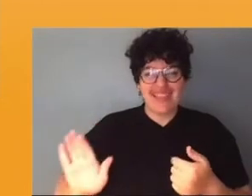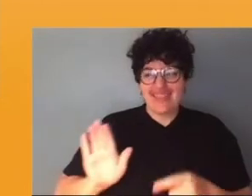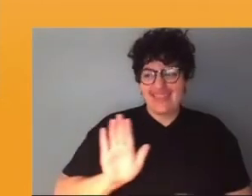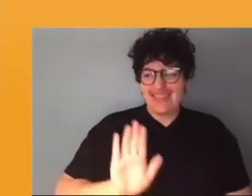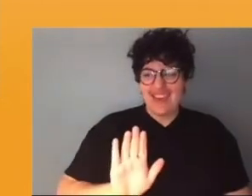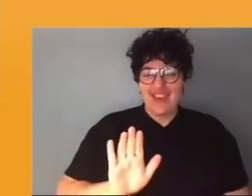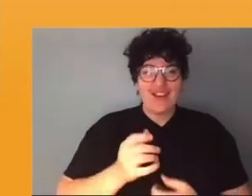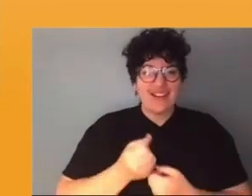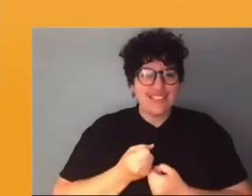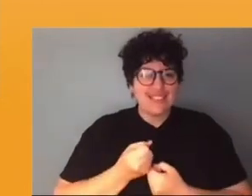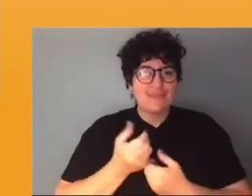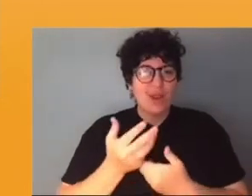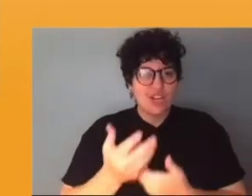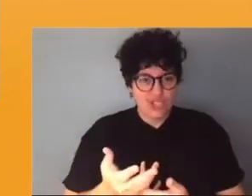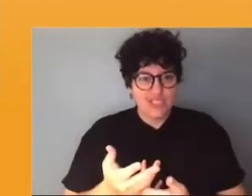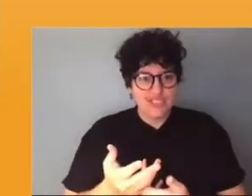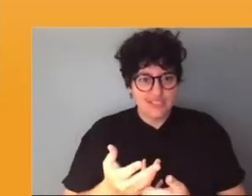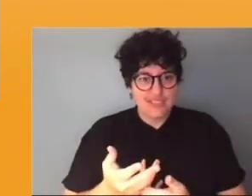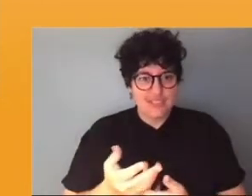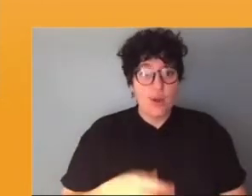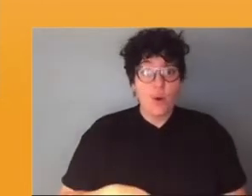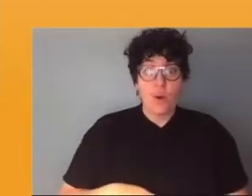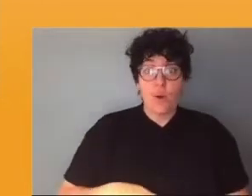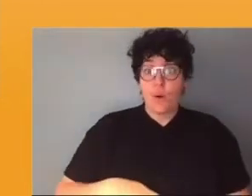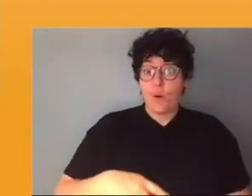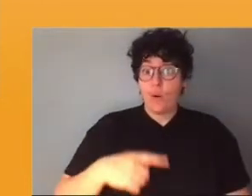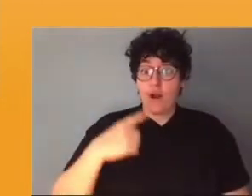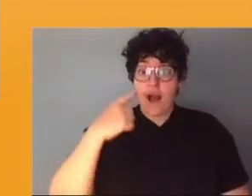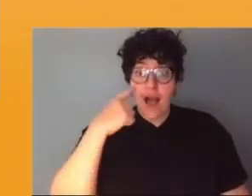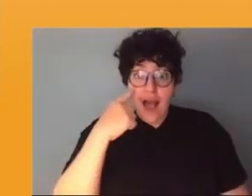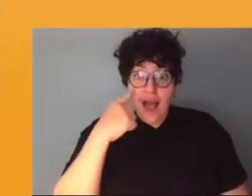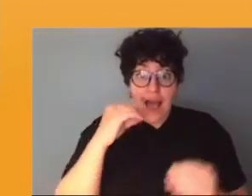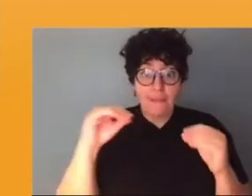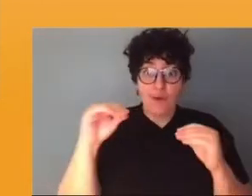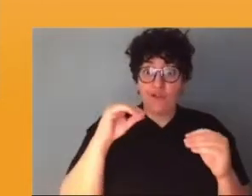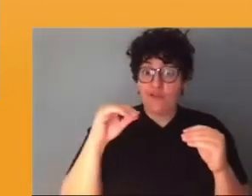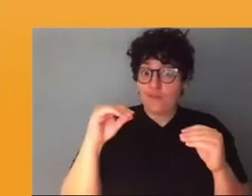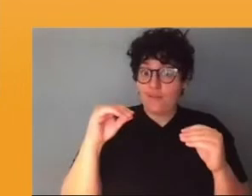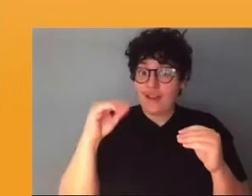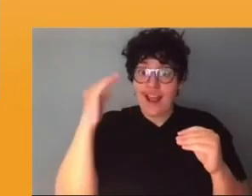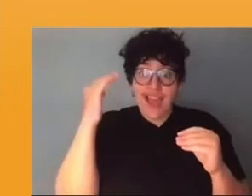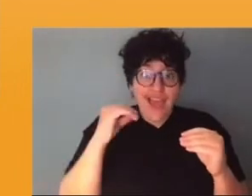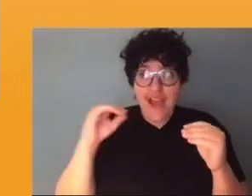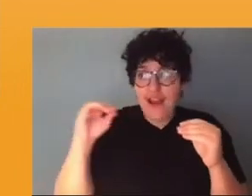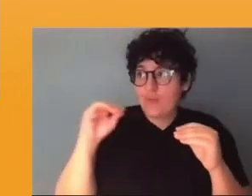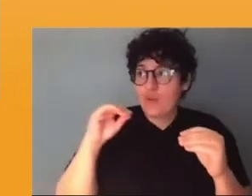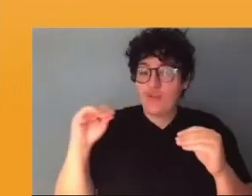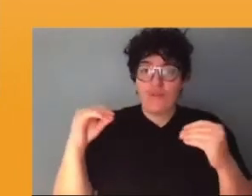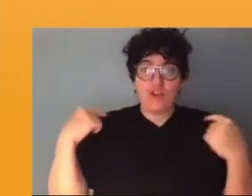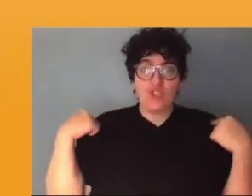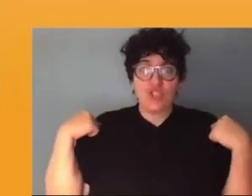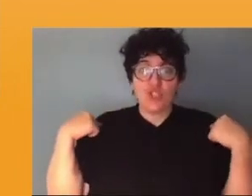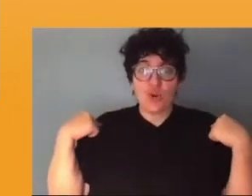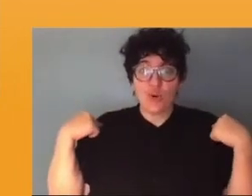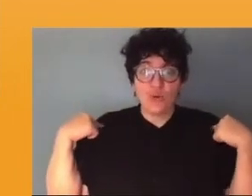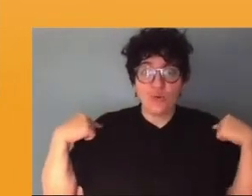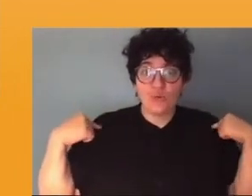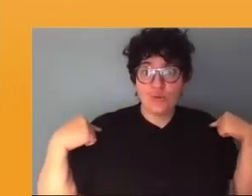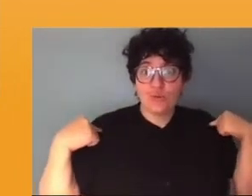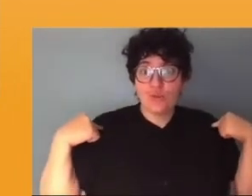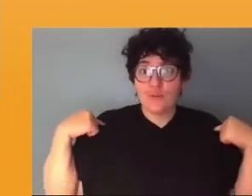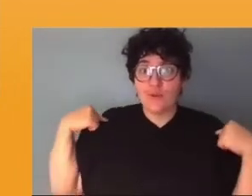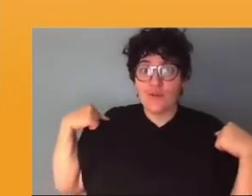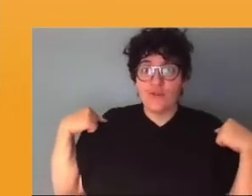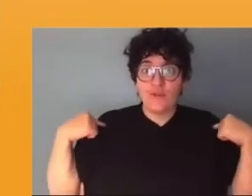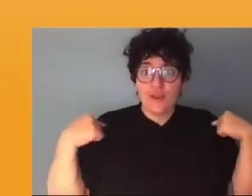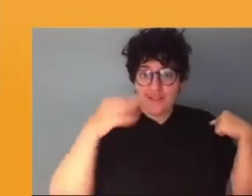expresar lo que queremos expresar, movimiento de brazo, de ojo, de hombro, todo